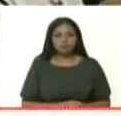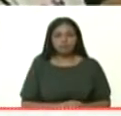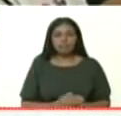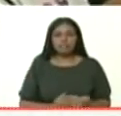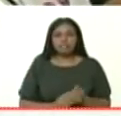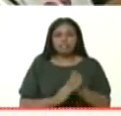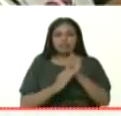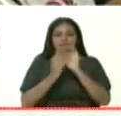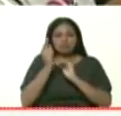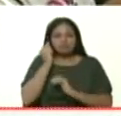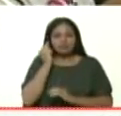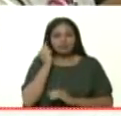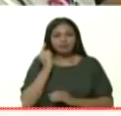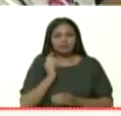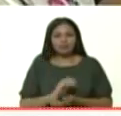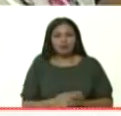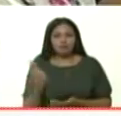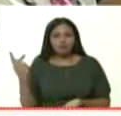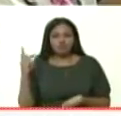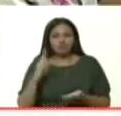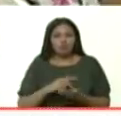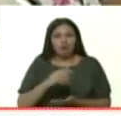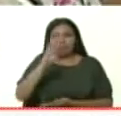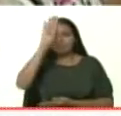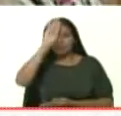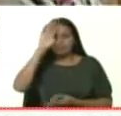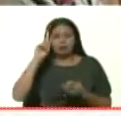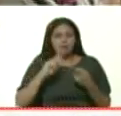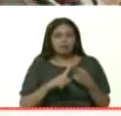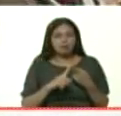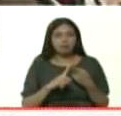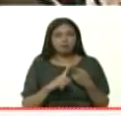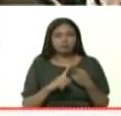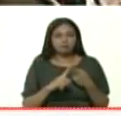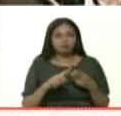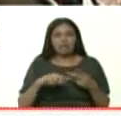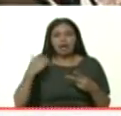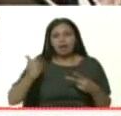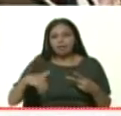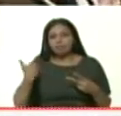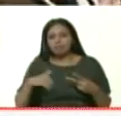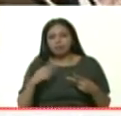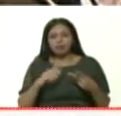lideresas, han venido de Alemania, Argentina,